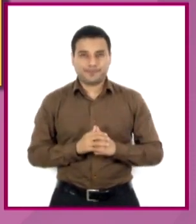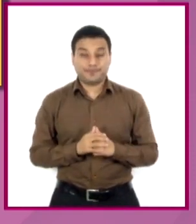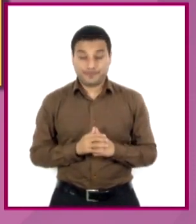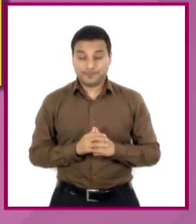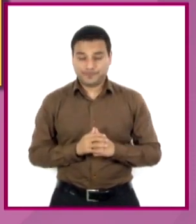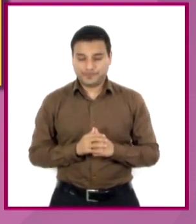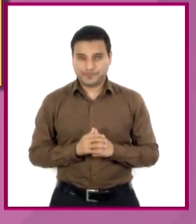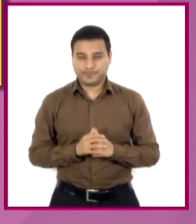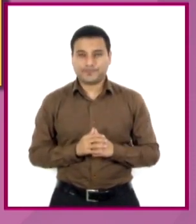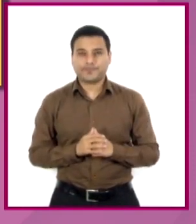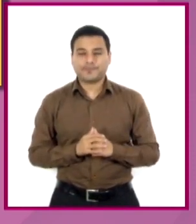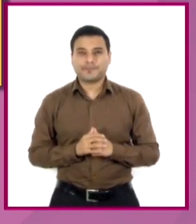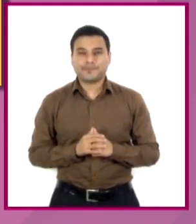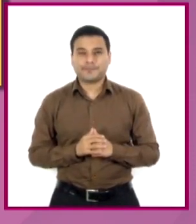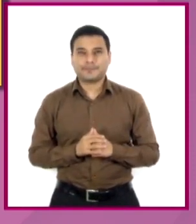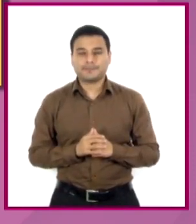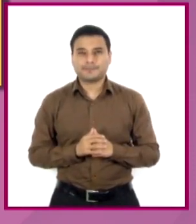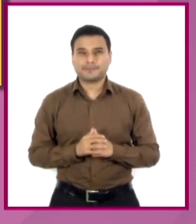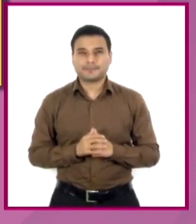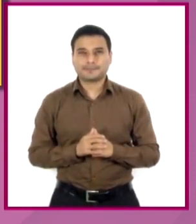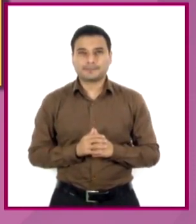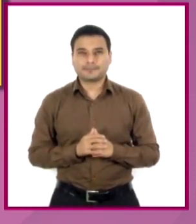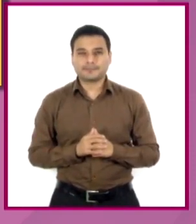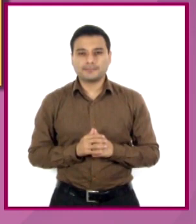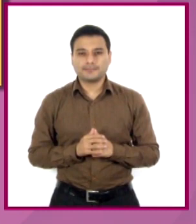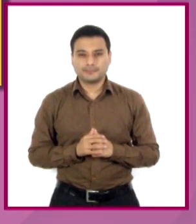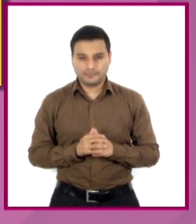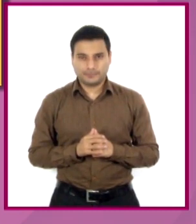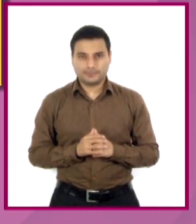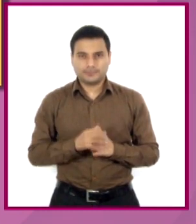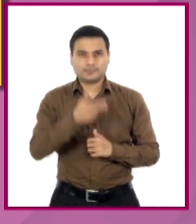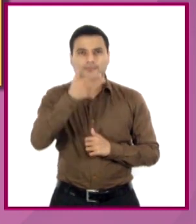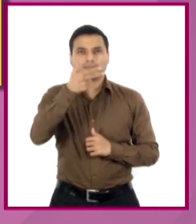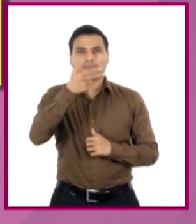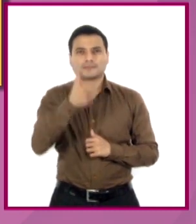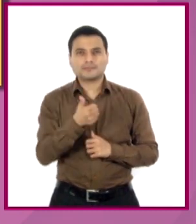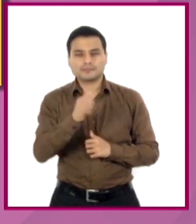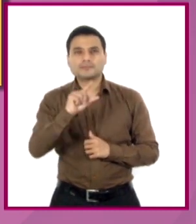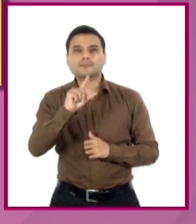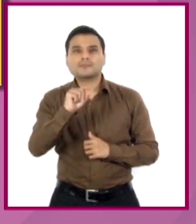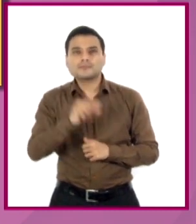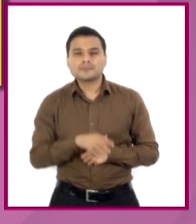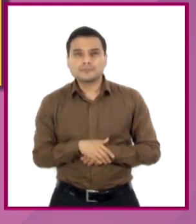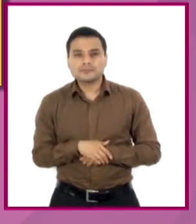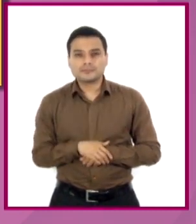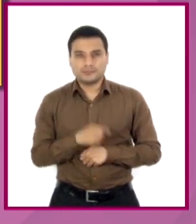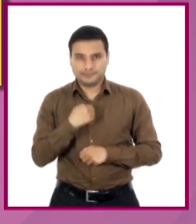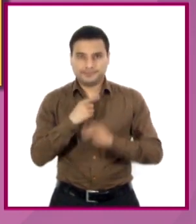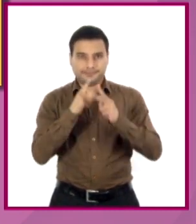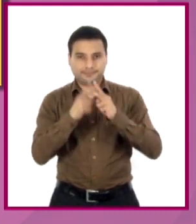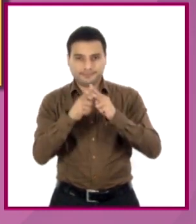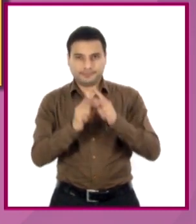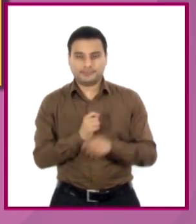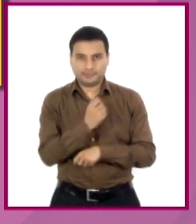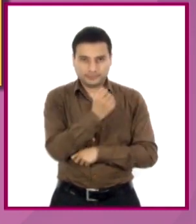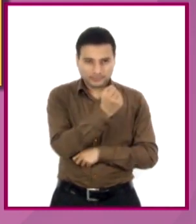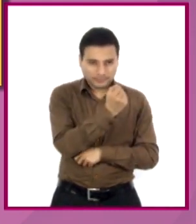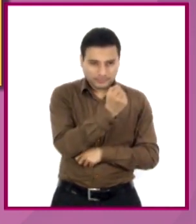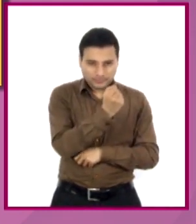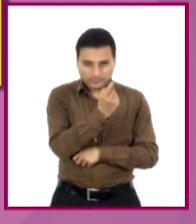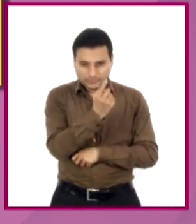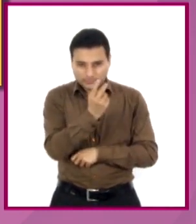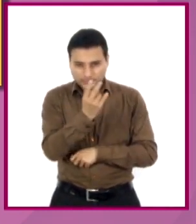en 6 partes iguales. La fracción 8/6 se ubica contando las partes a partir del